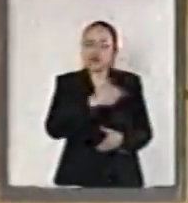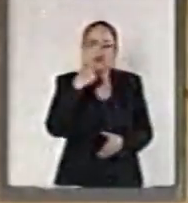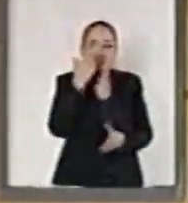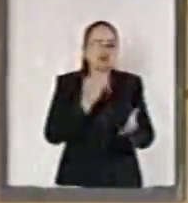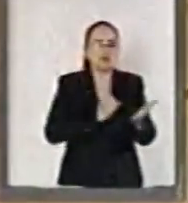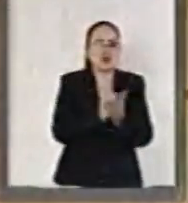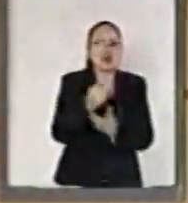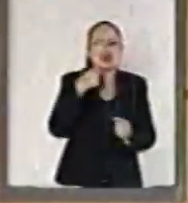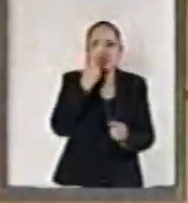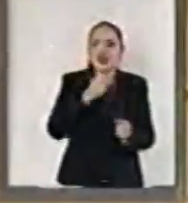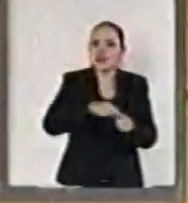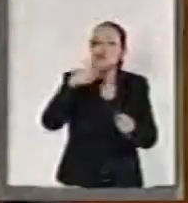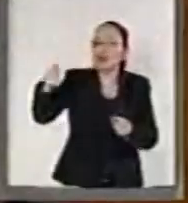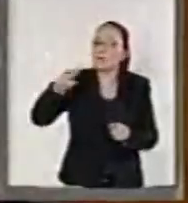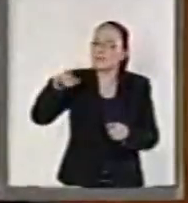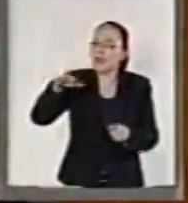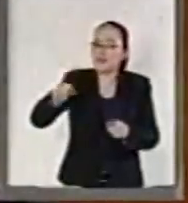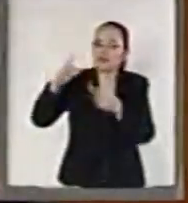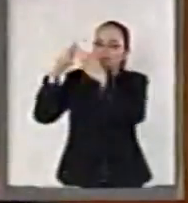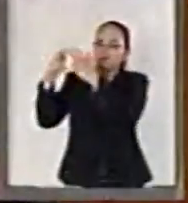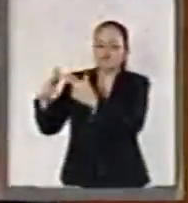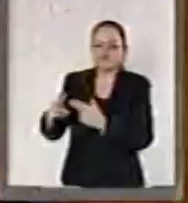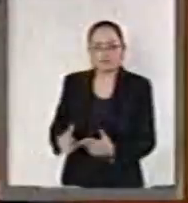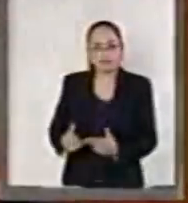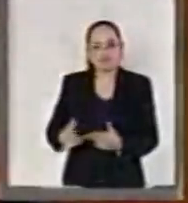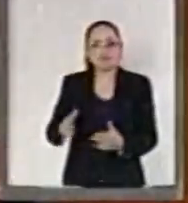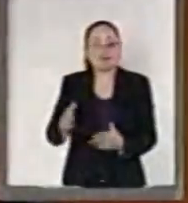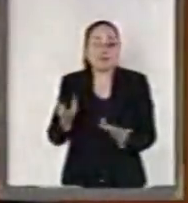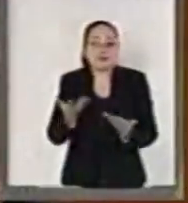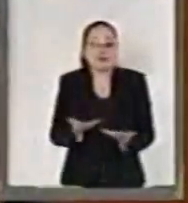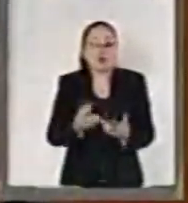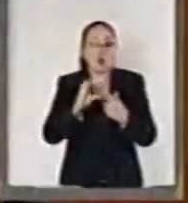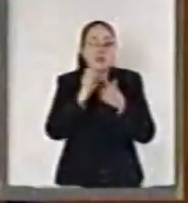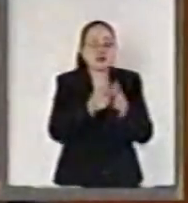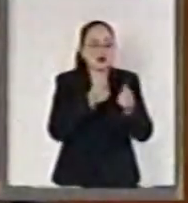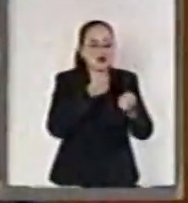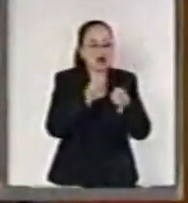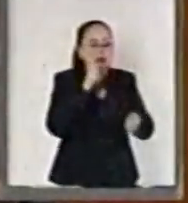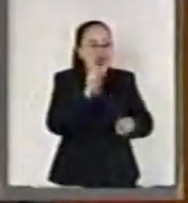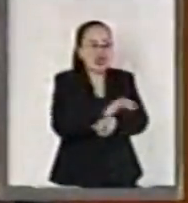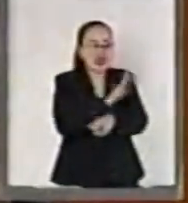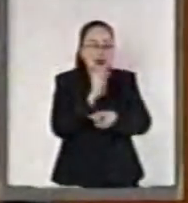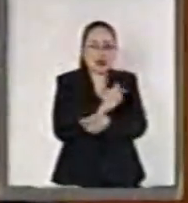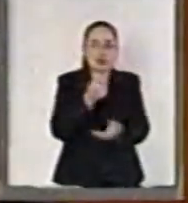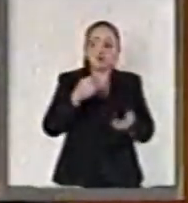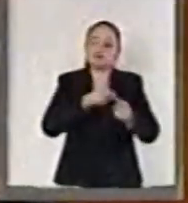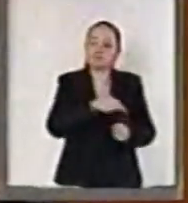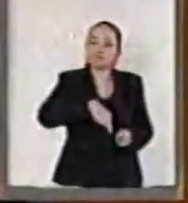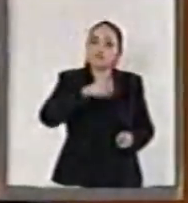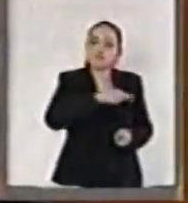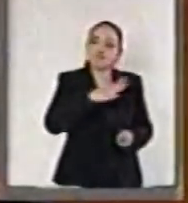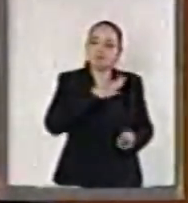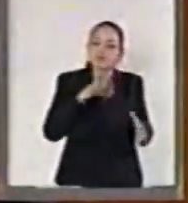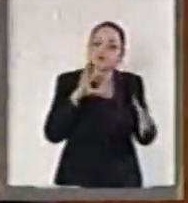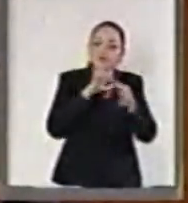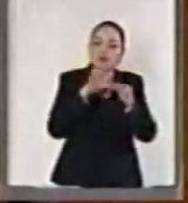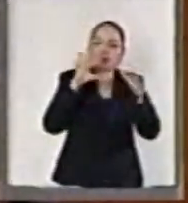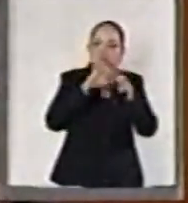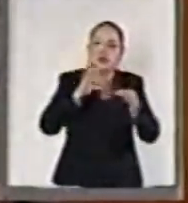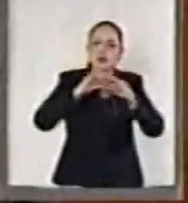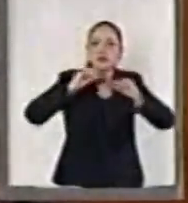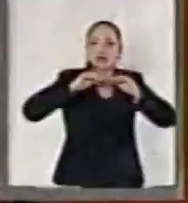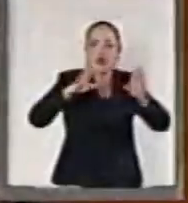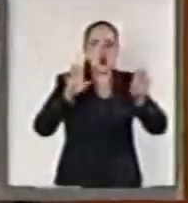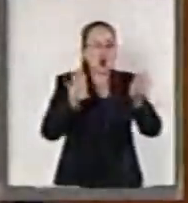quieren quebrar a Pemex? La Comisión Reguladora de Energía, por su lado, justifica el cambio de